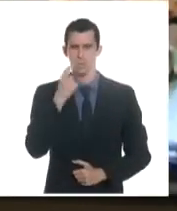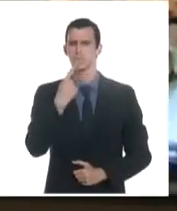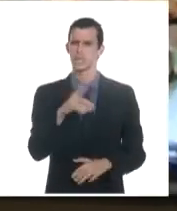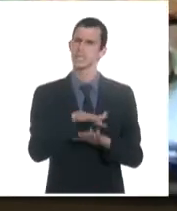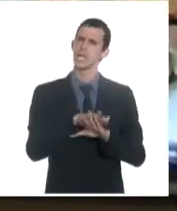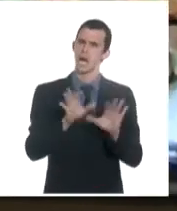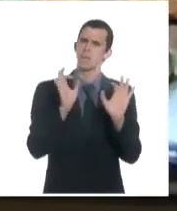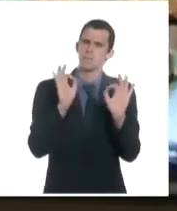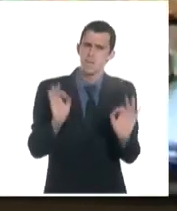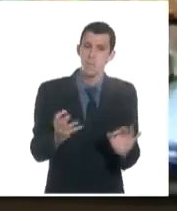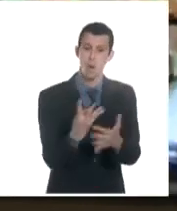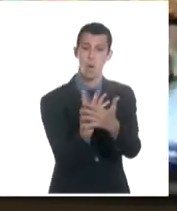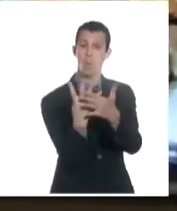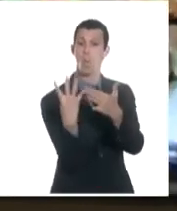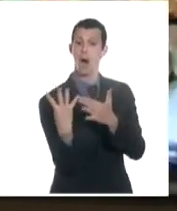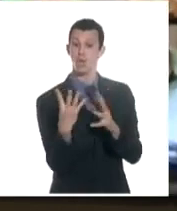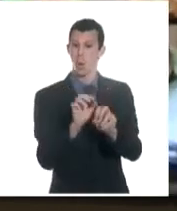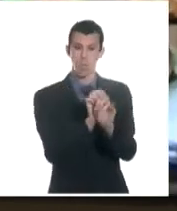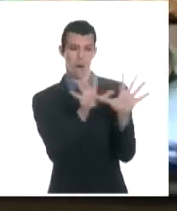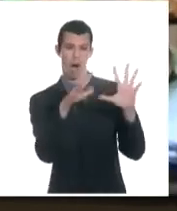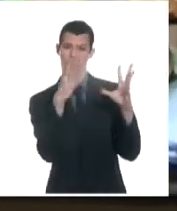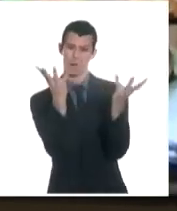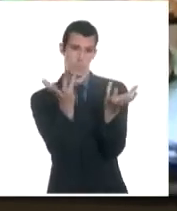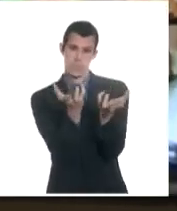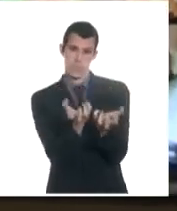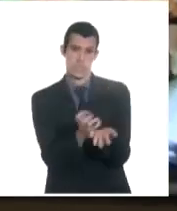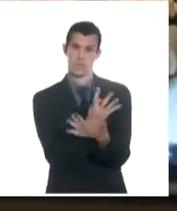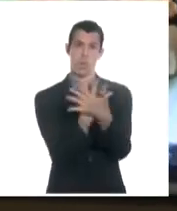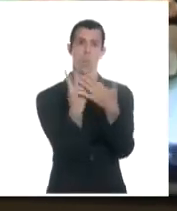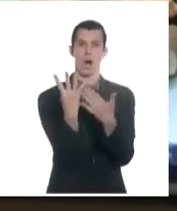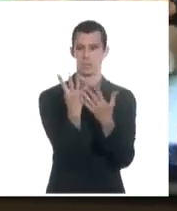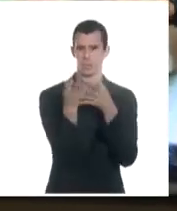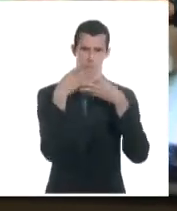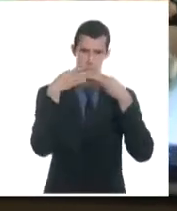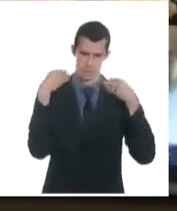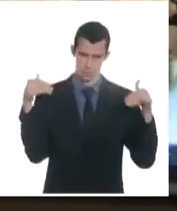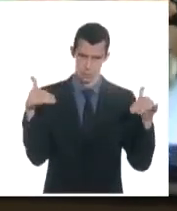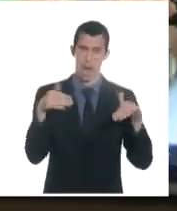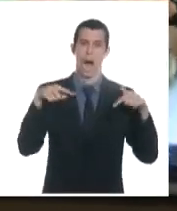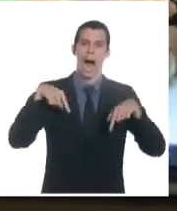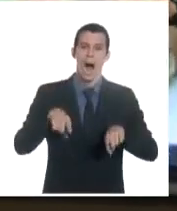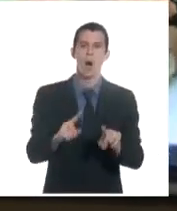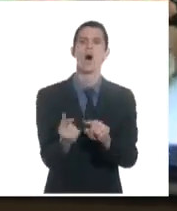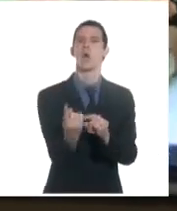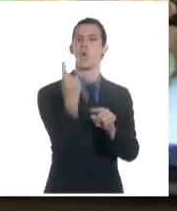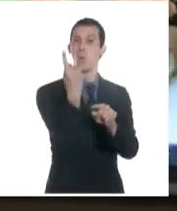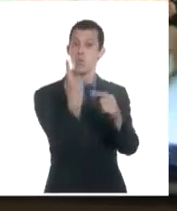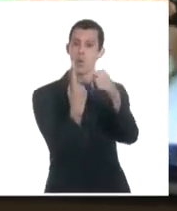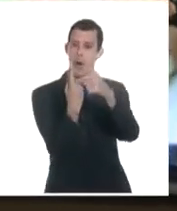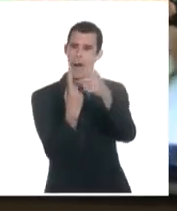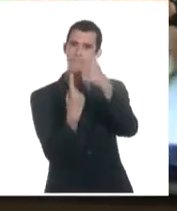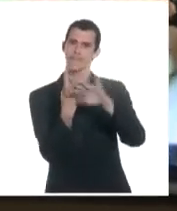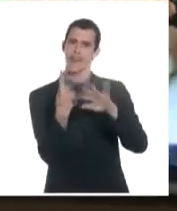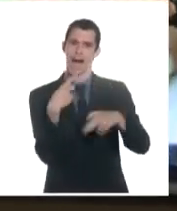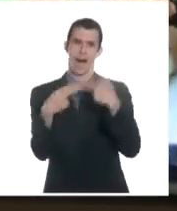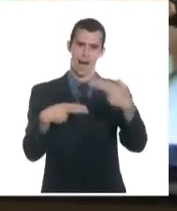tanque 88 fundido en la base. El próximo día 24 se debe romper la última probeta